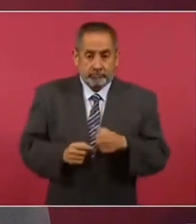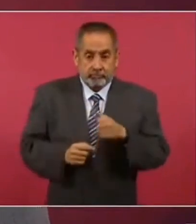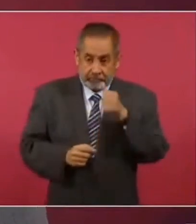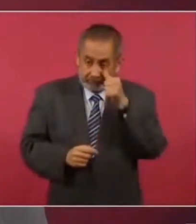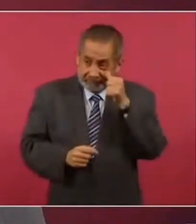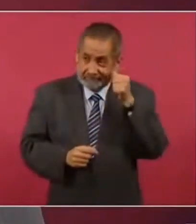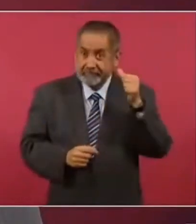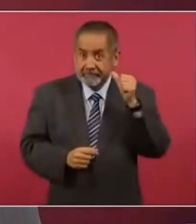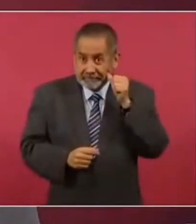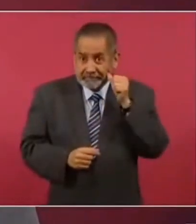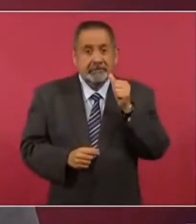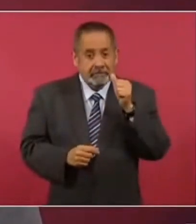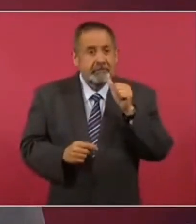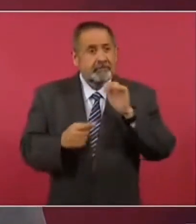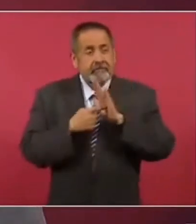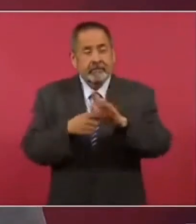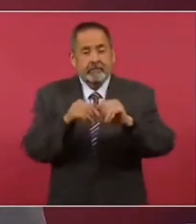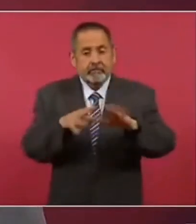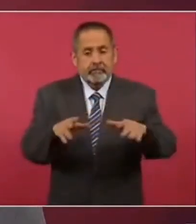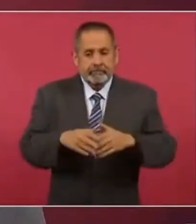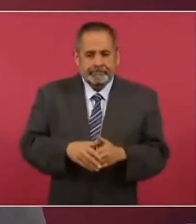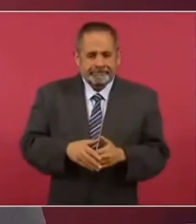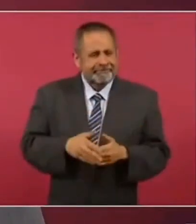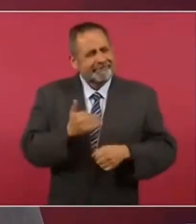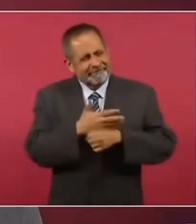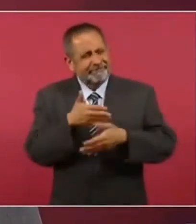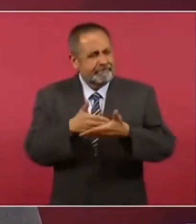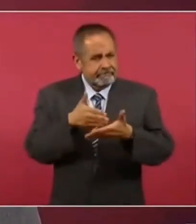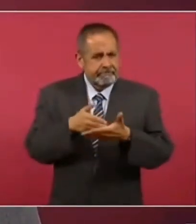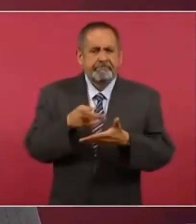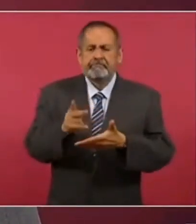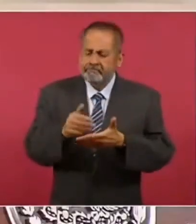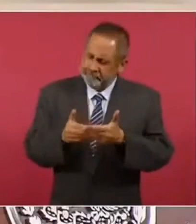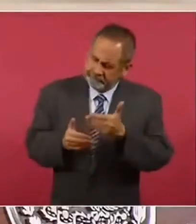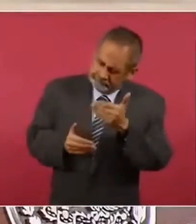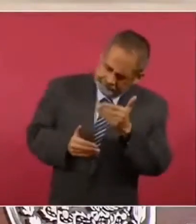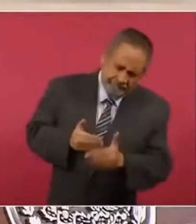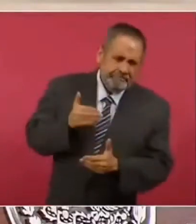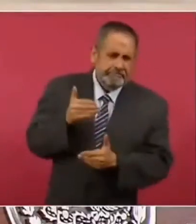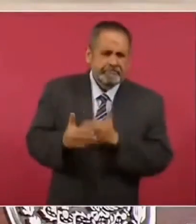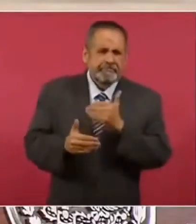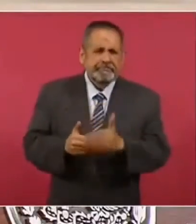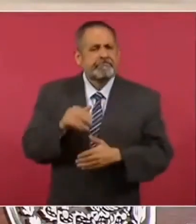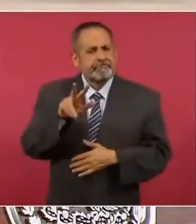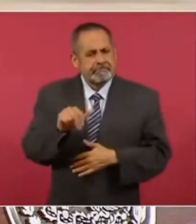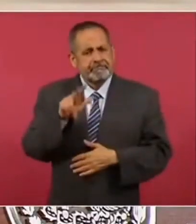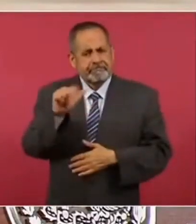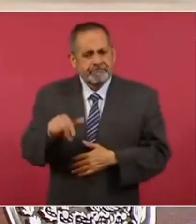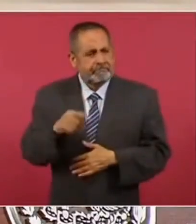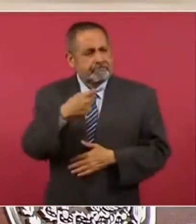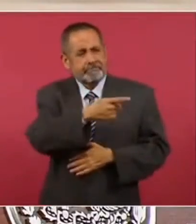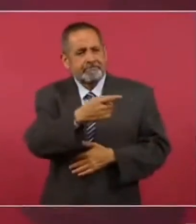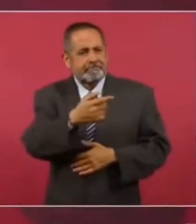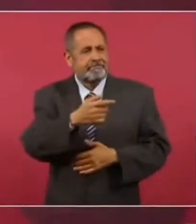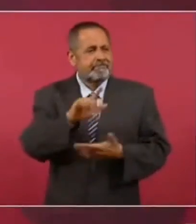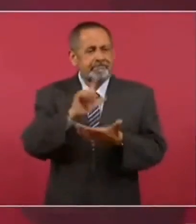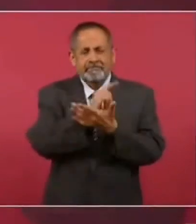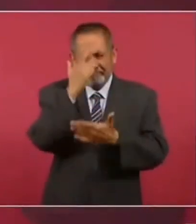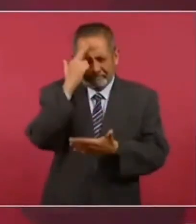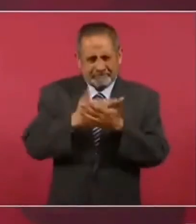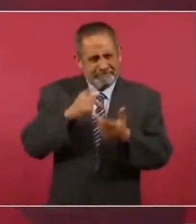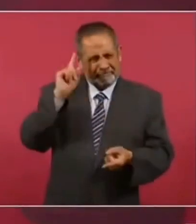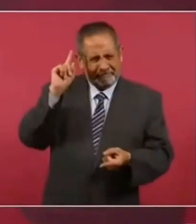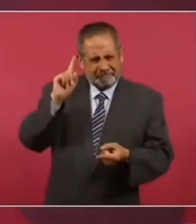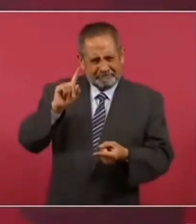y aún con todos los obstáculos vamos avanzando y vamos bajando la incidencia delictiva y no hay